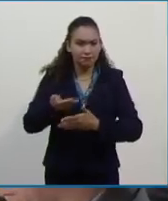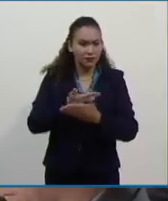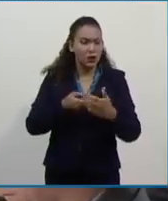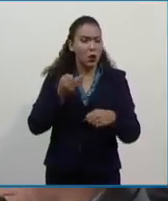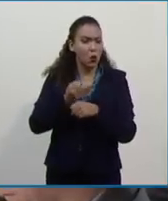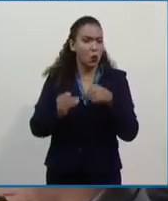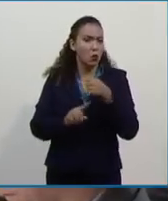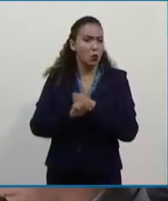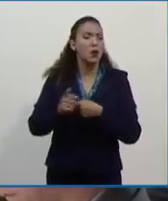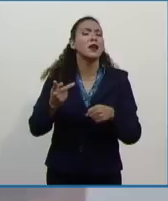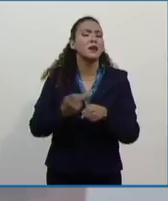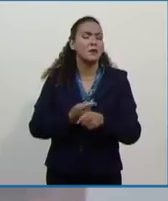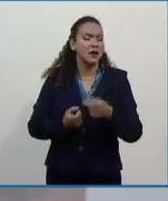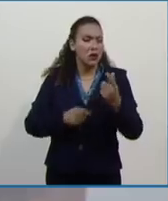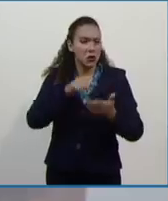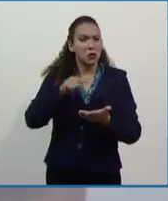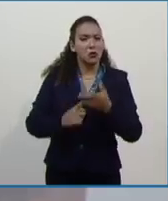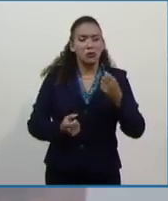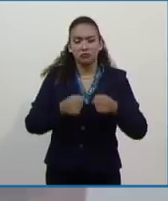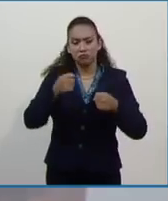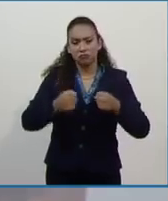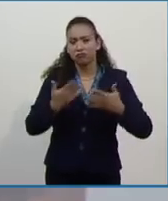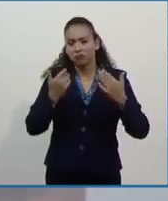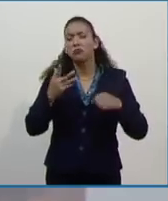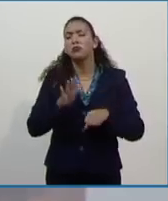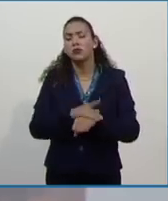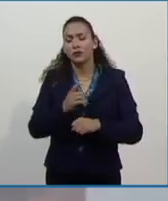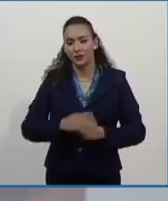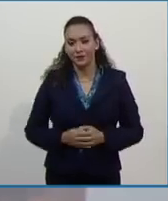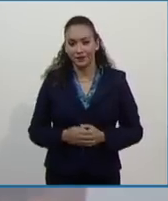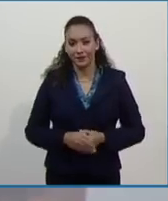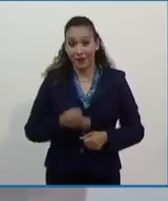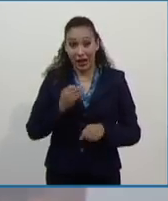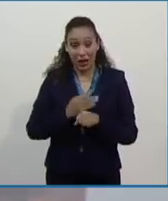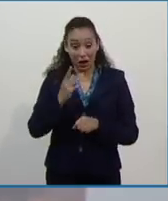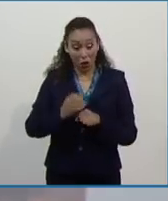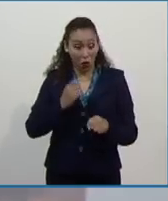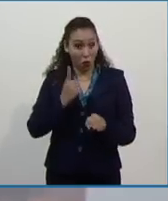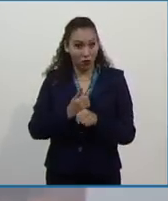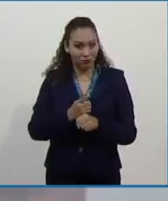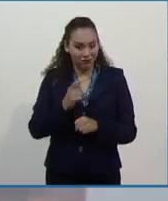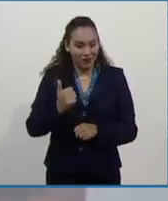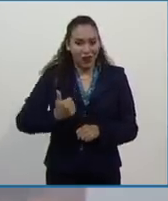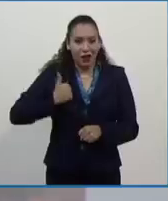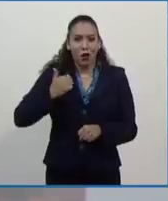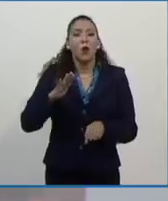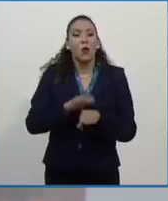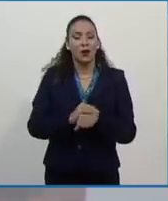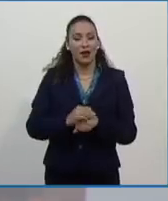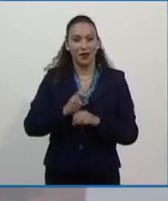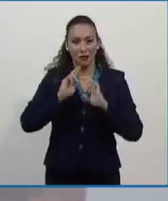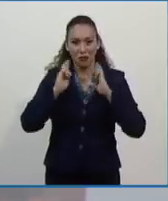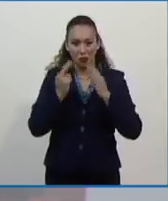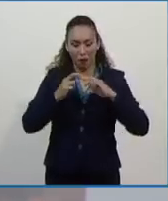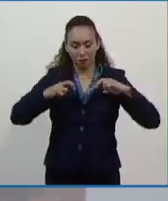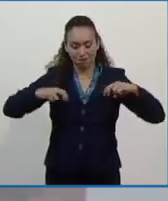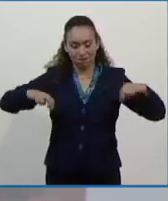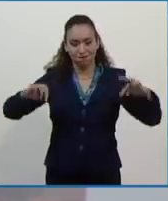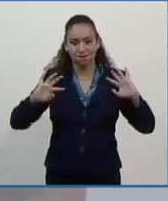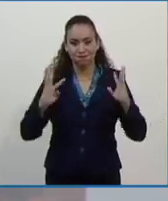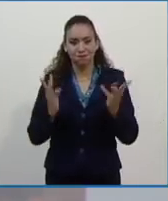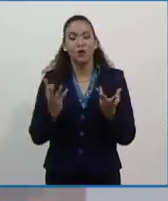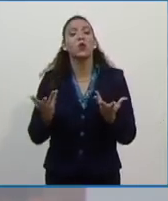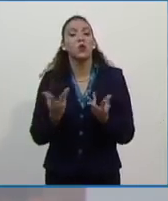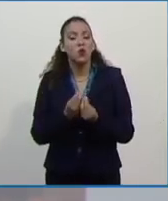estas materias. Es apremiante aprovechar esta oportunidad para desplegar un ejercicio amplio